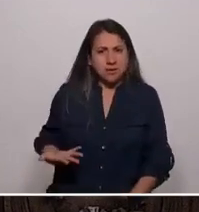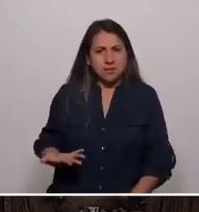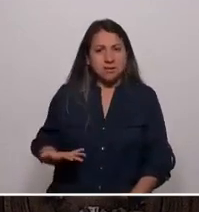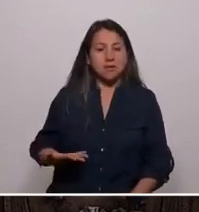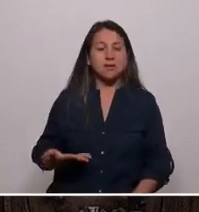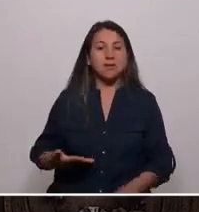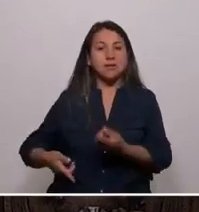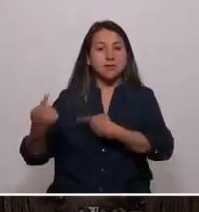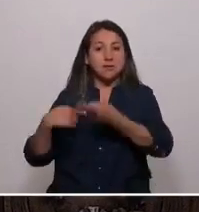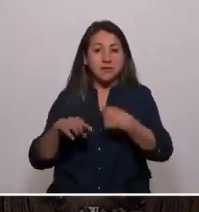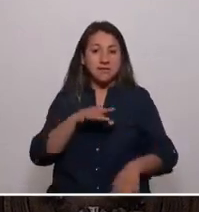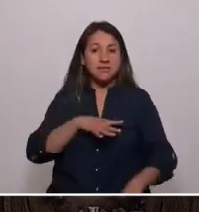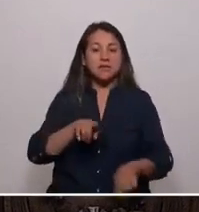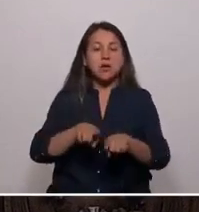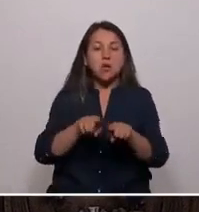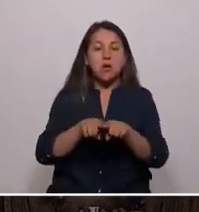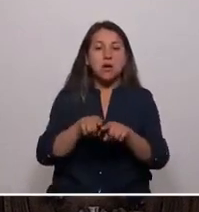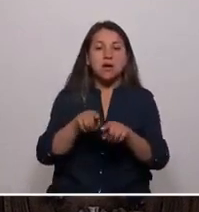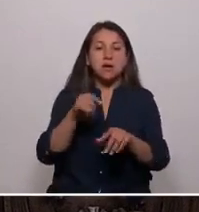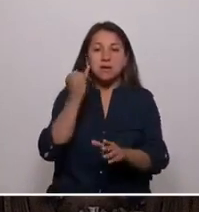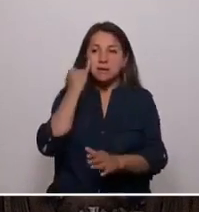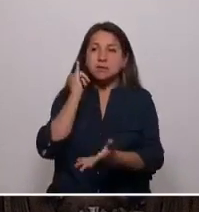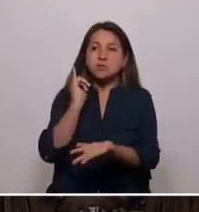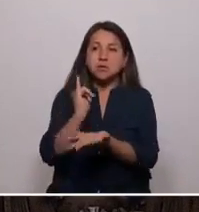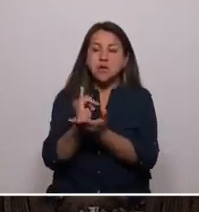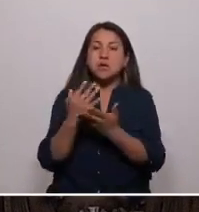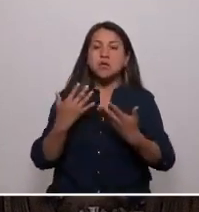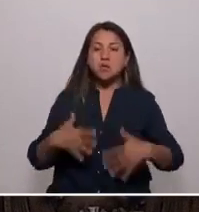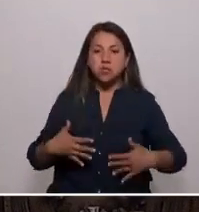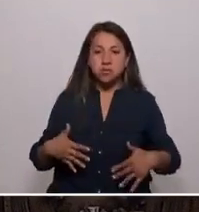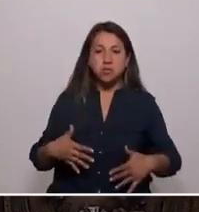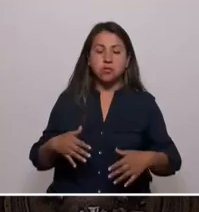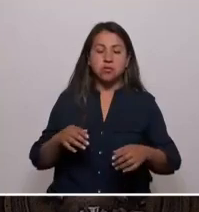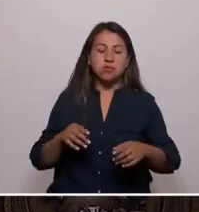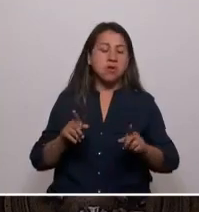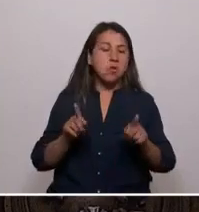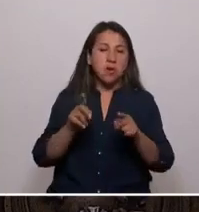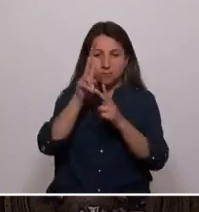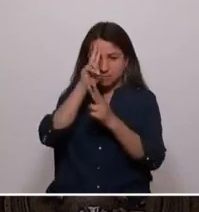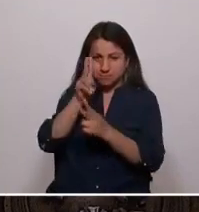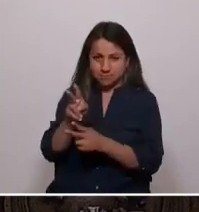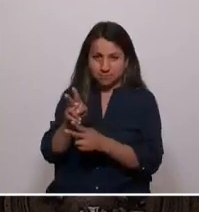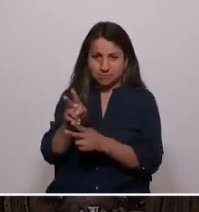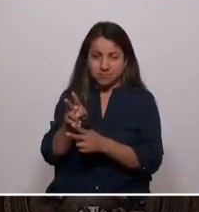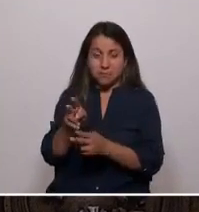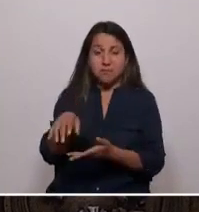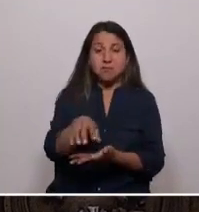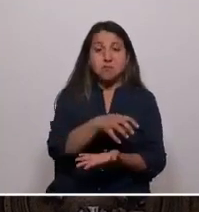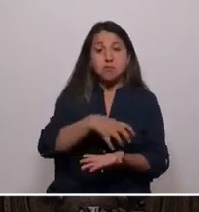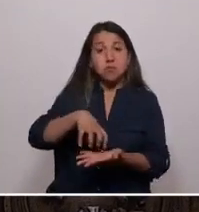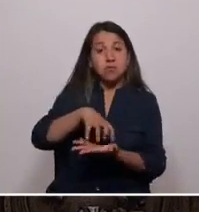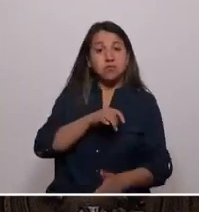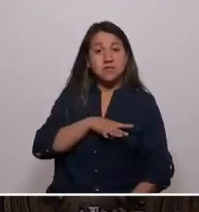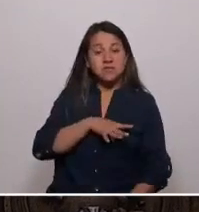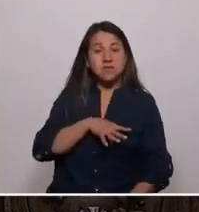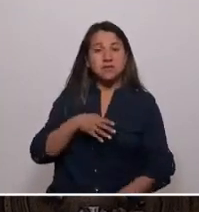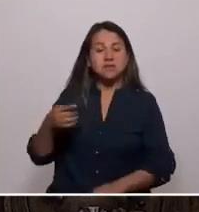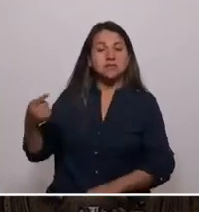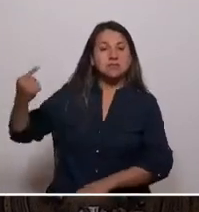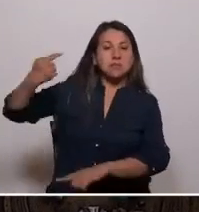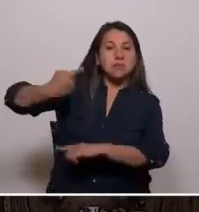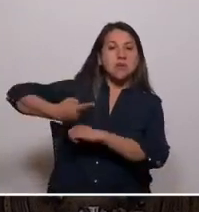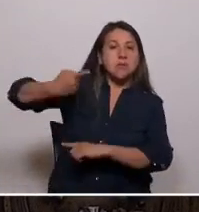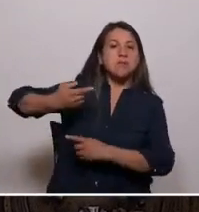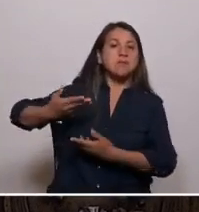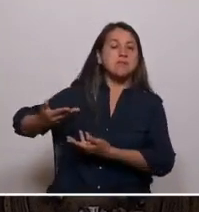un desafío institucional que creo que todos y todas tenemos el deber de honrar. El pueblo de Chile nos ha encomendado la